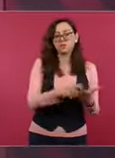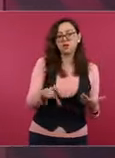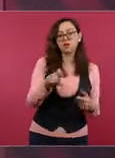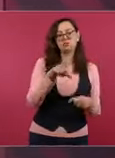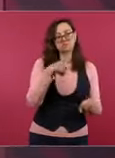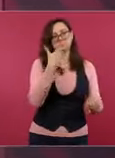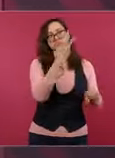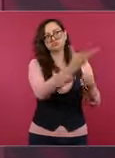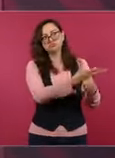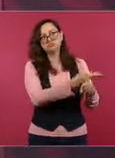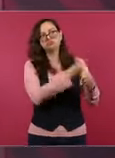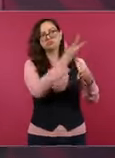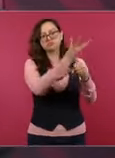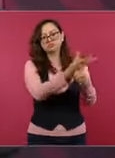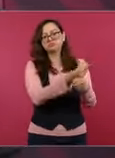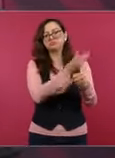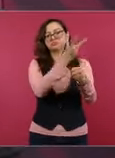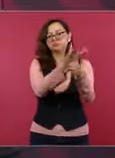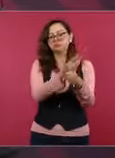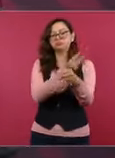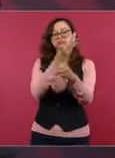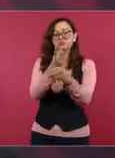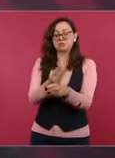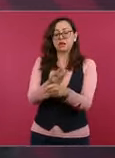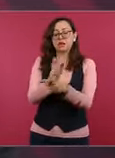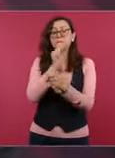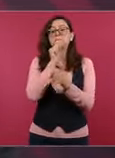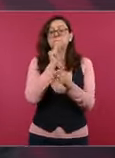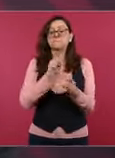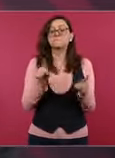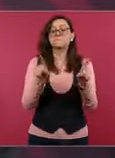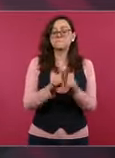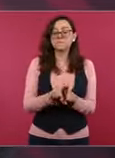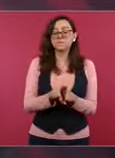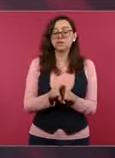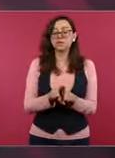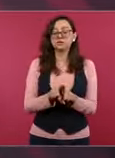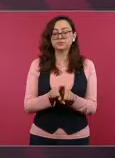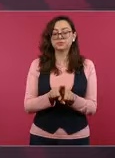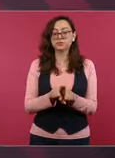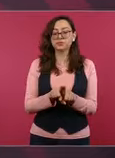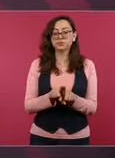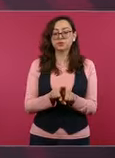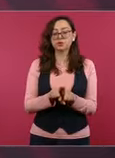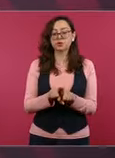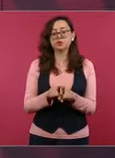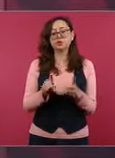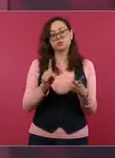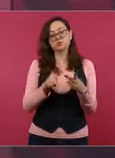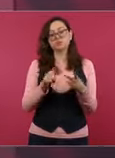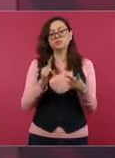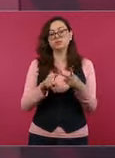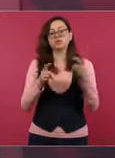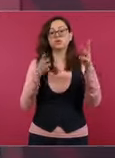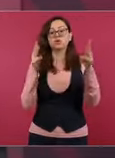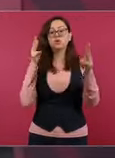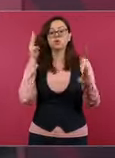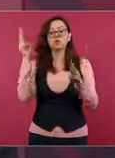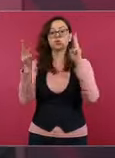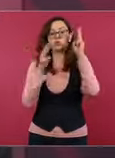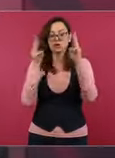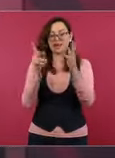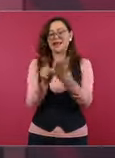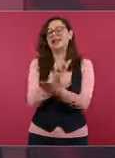Y también ya está por terminarse el Museo de las Leyes